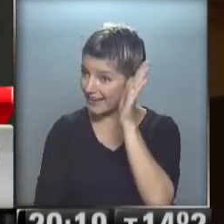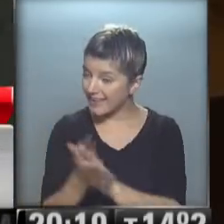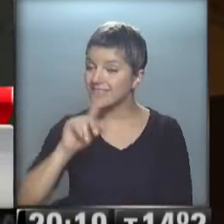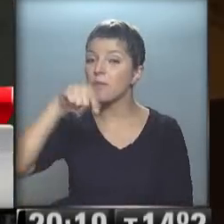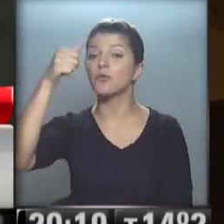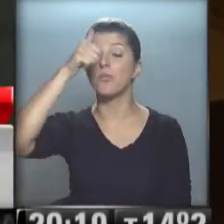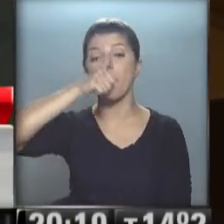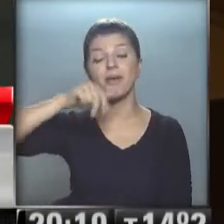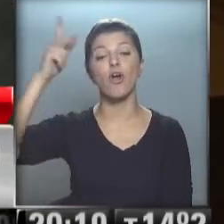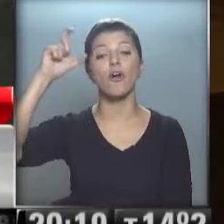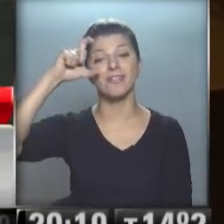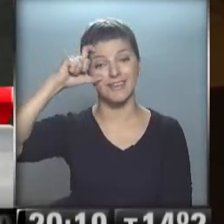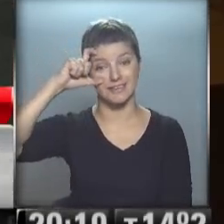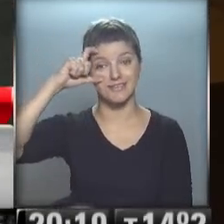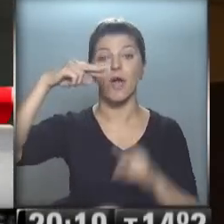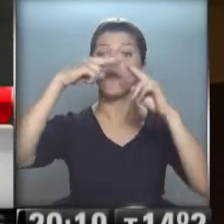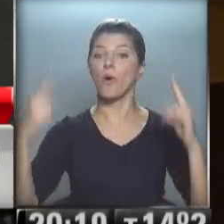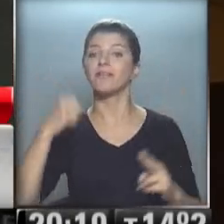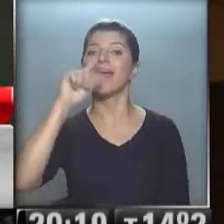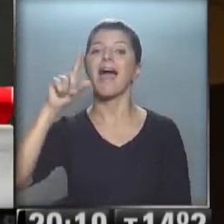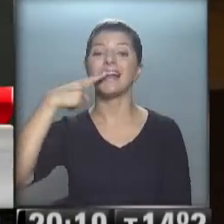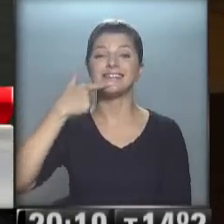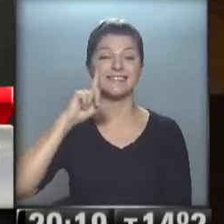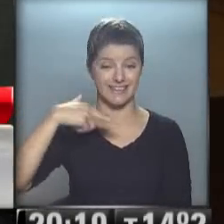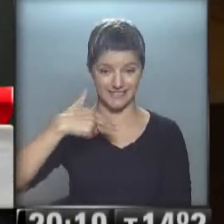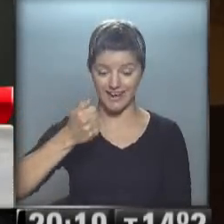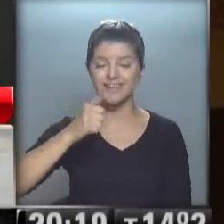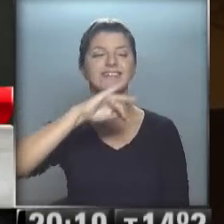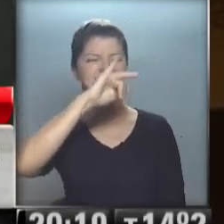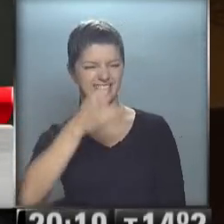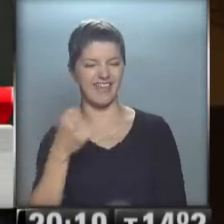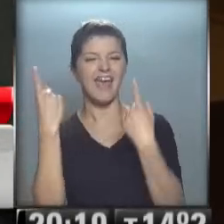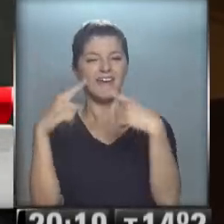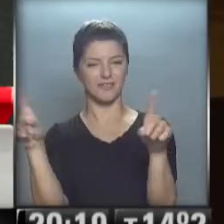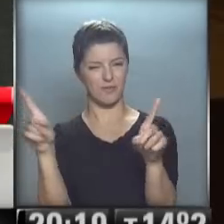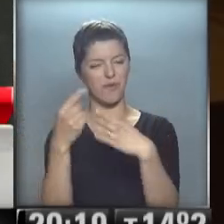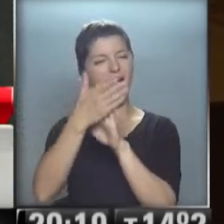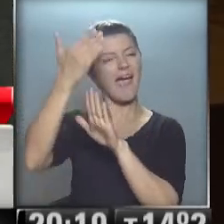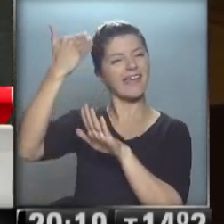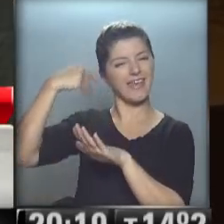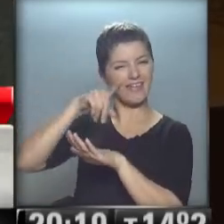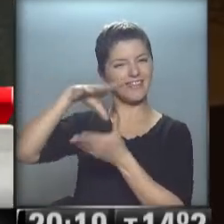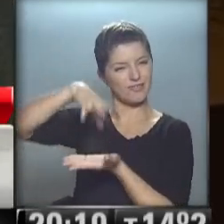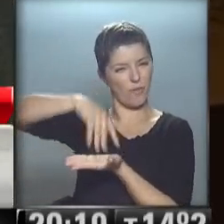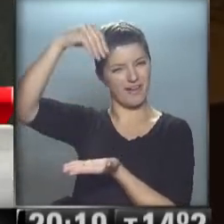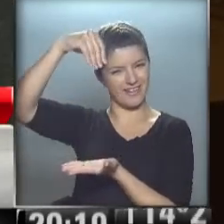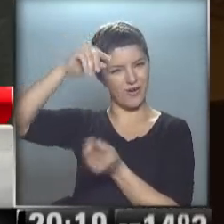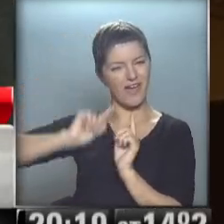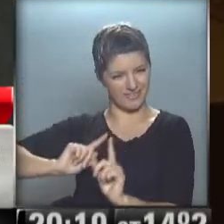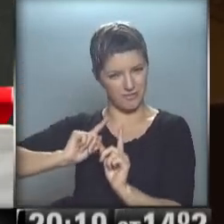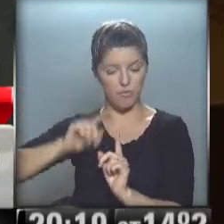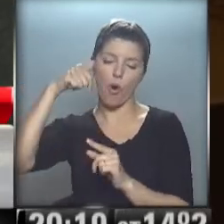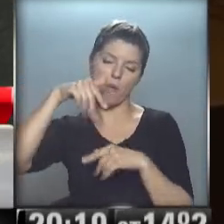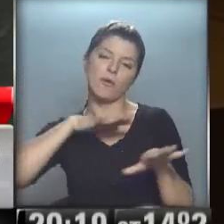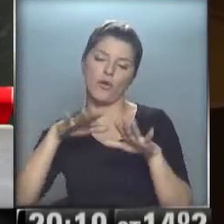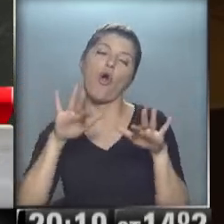10 en el Puente Alsina, maestro. El Puente Alsina. Es el concierto que normalmente hacíamos en el Obelisco, que ahora por